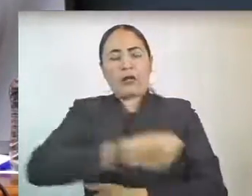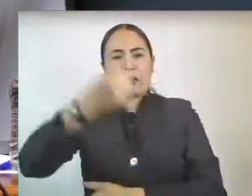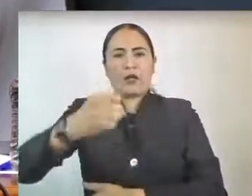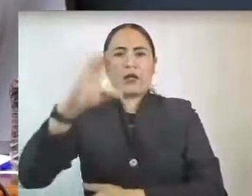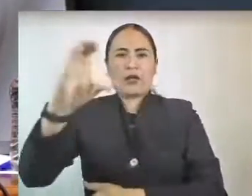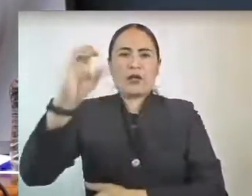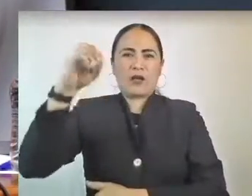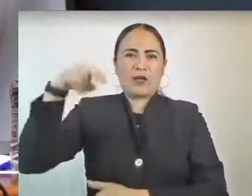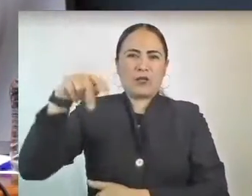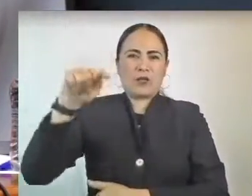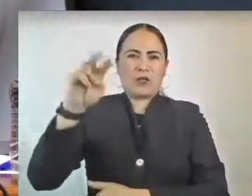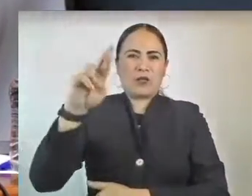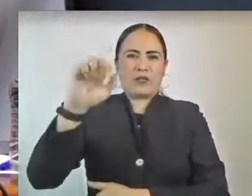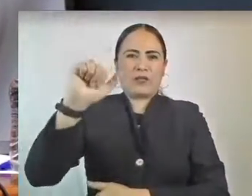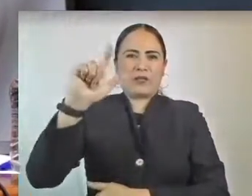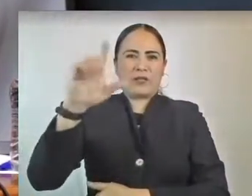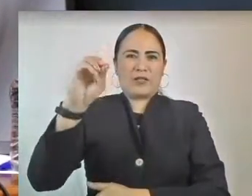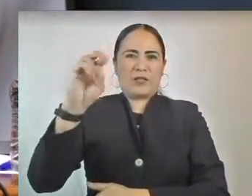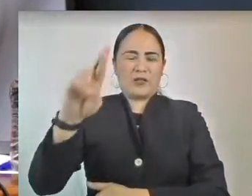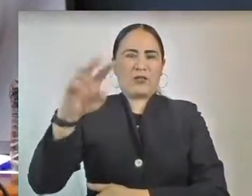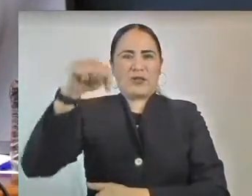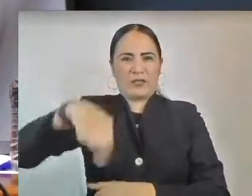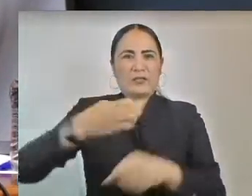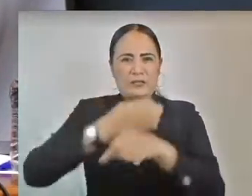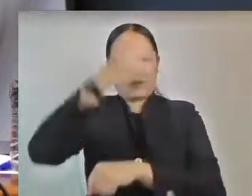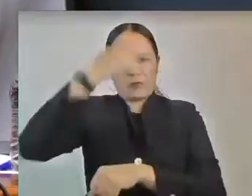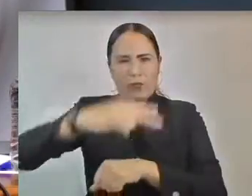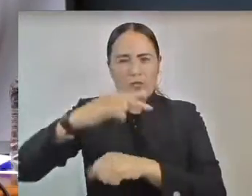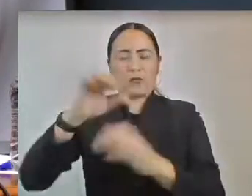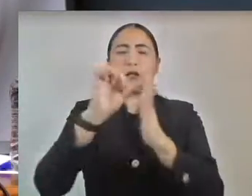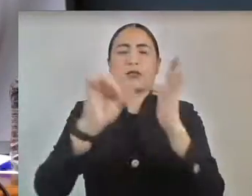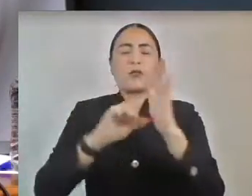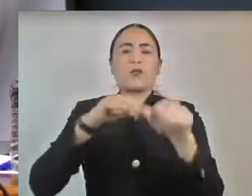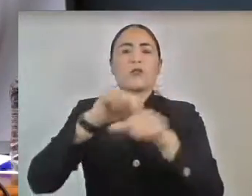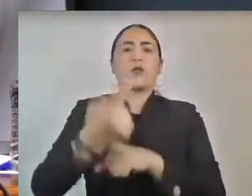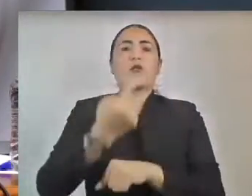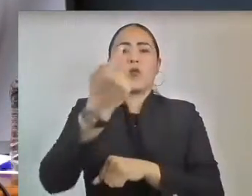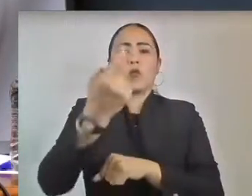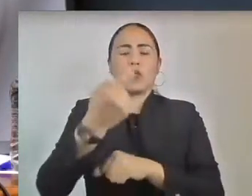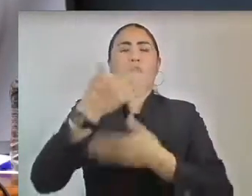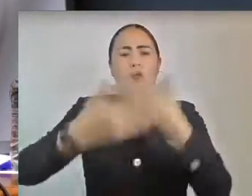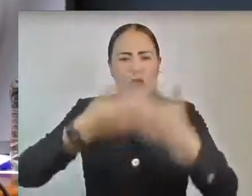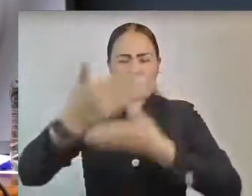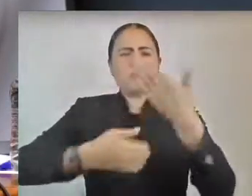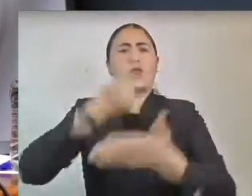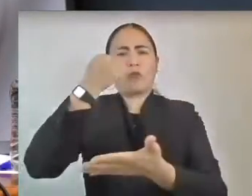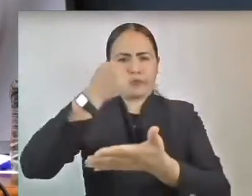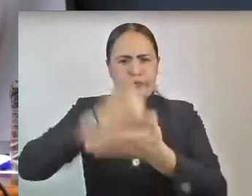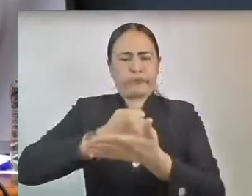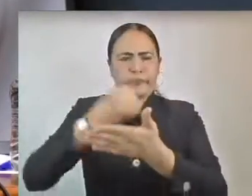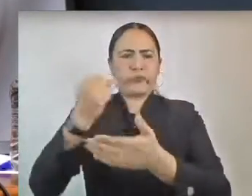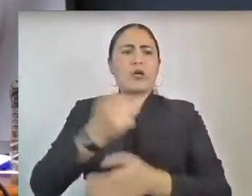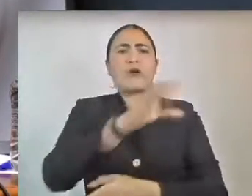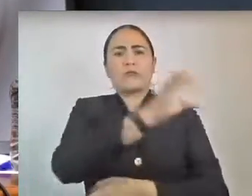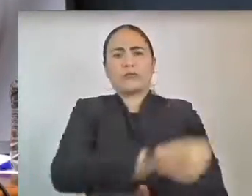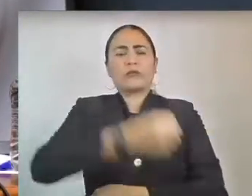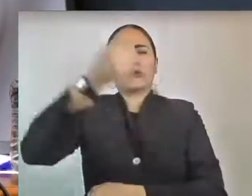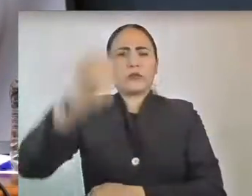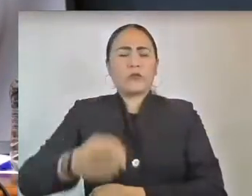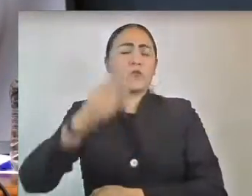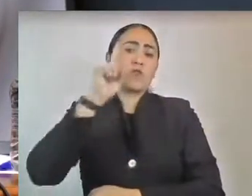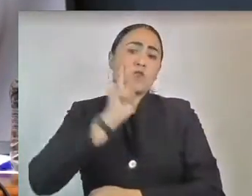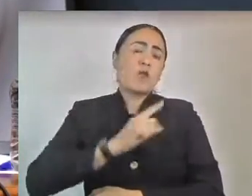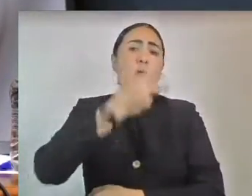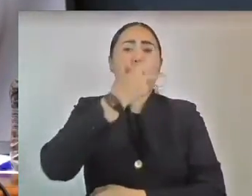Electoral del Estado de México. Artículo primero, se aprueba el proceso para la selección y designación de la o el